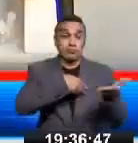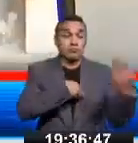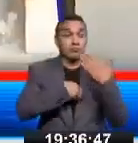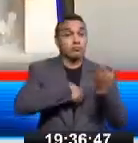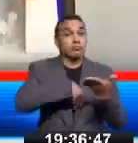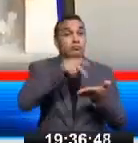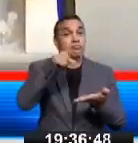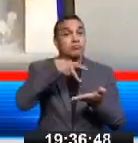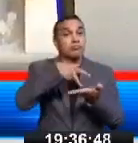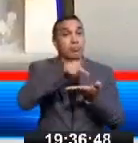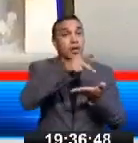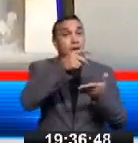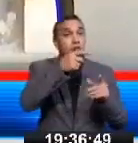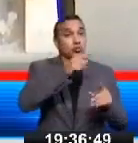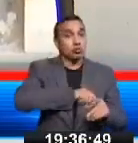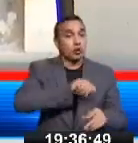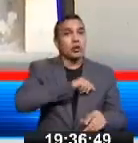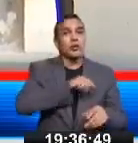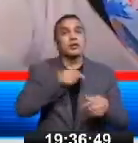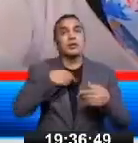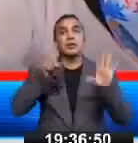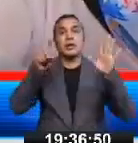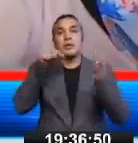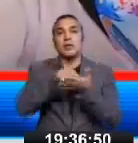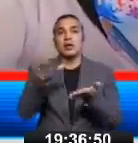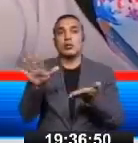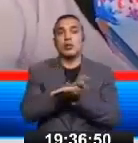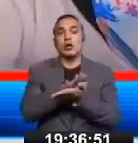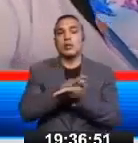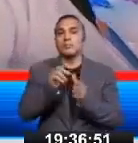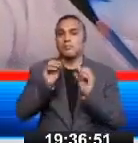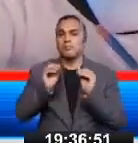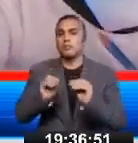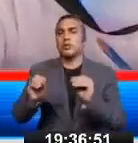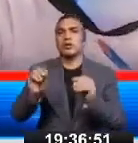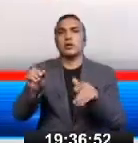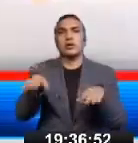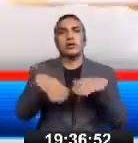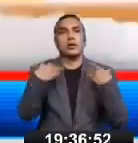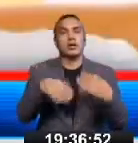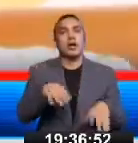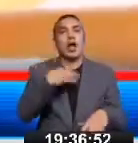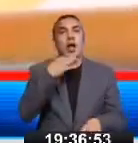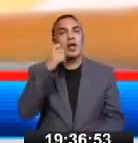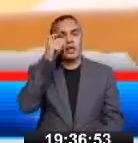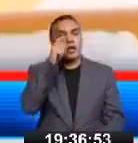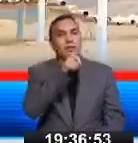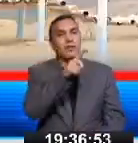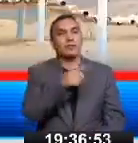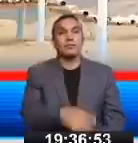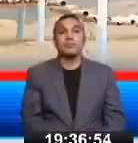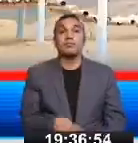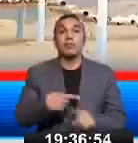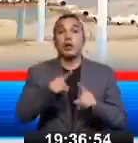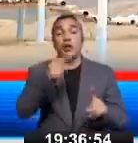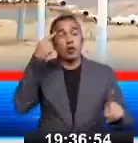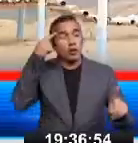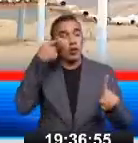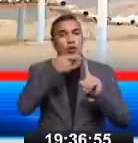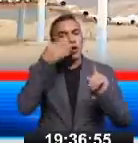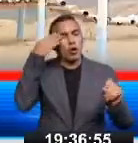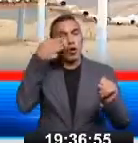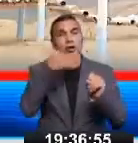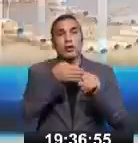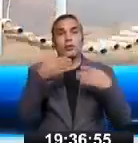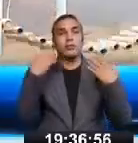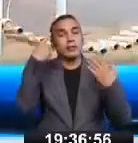educar a 6 mil escolares en monte sinaí no deja de un reto y algo complejo pero es la intención evitar el